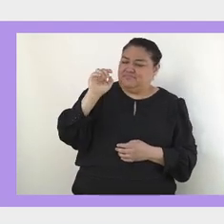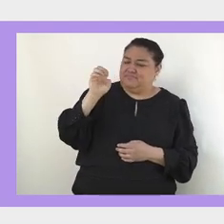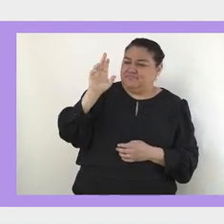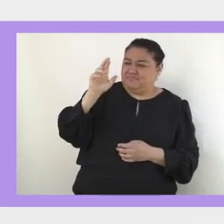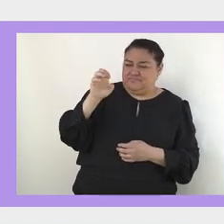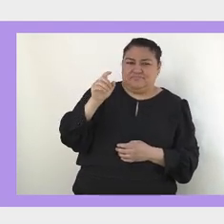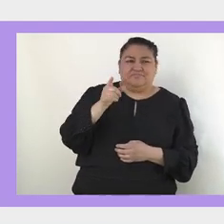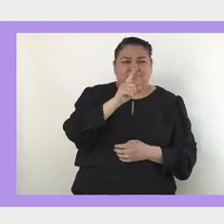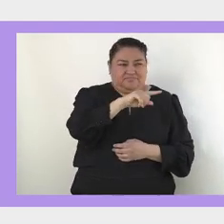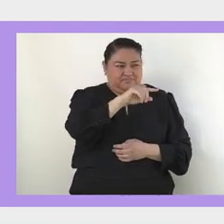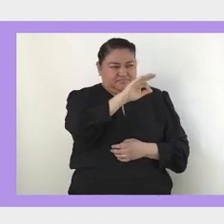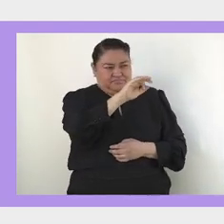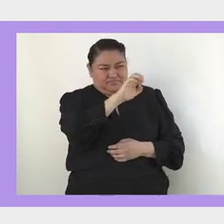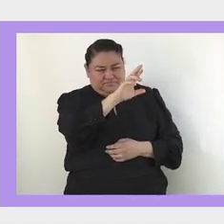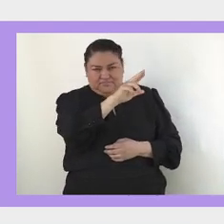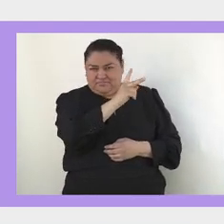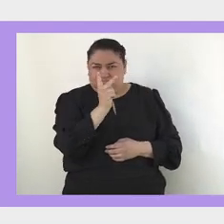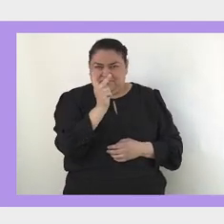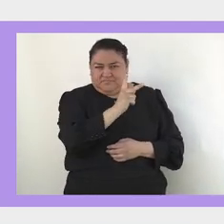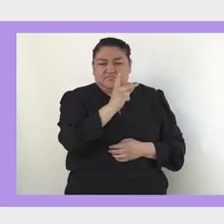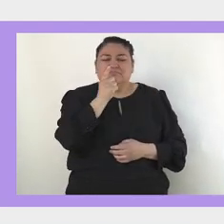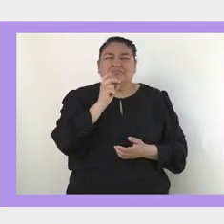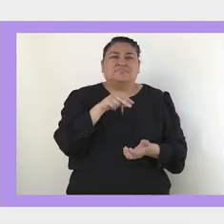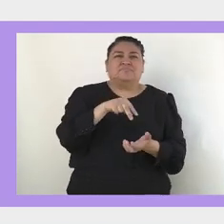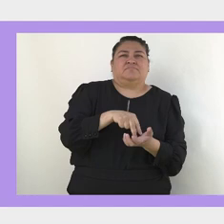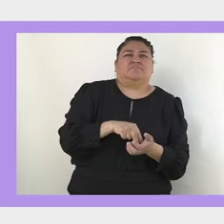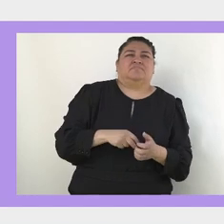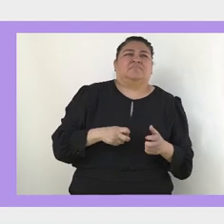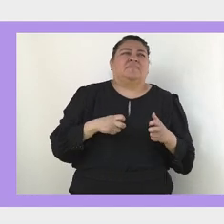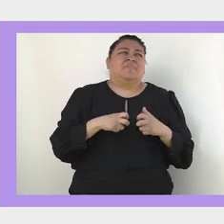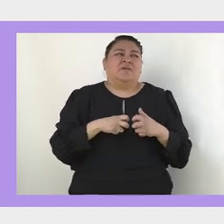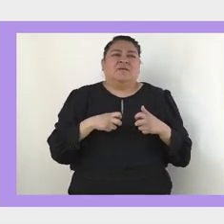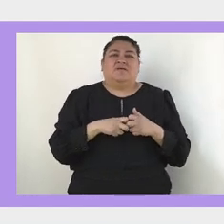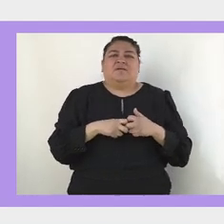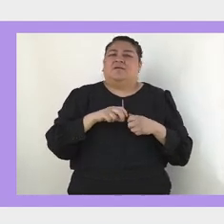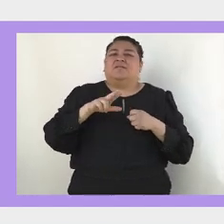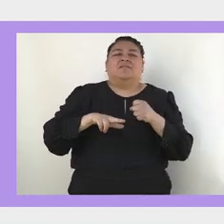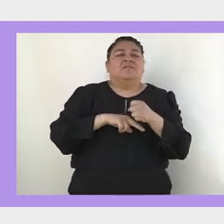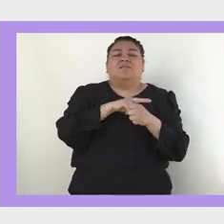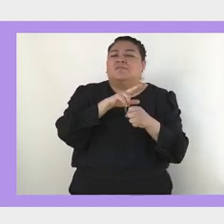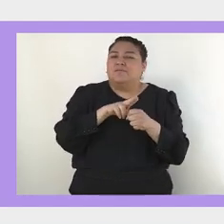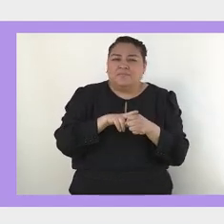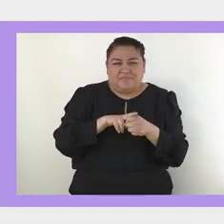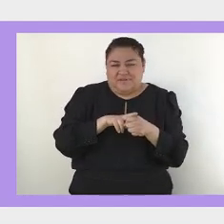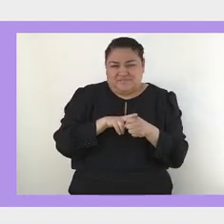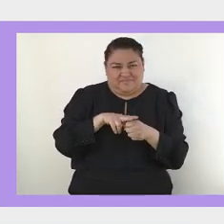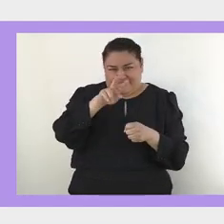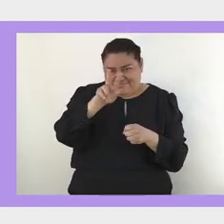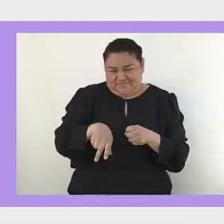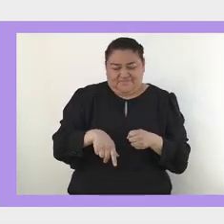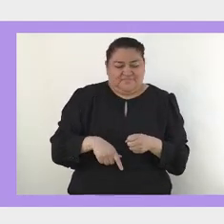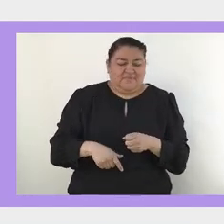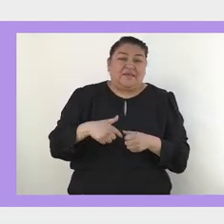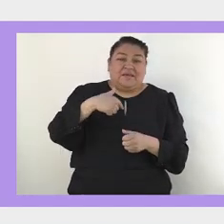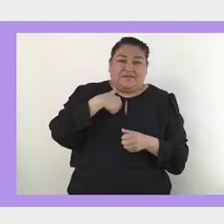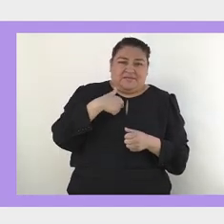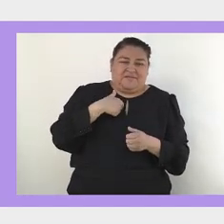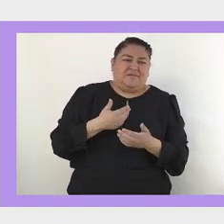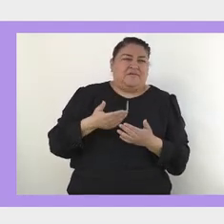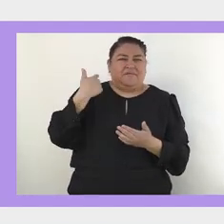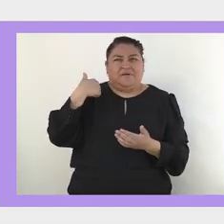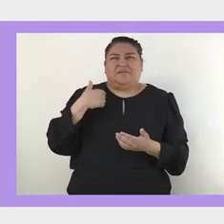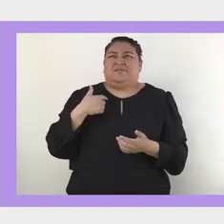creo que el que estés nerviosa es normal créeme o sea también cuando en su momento he